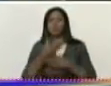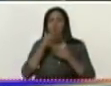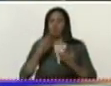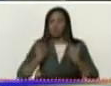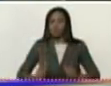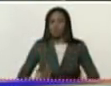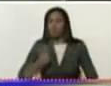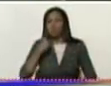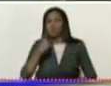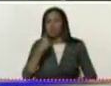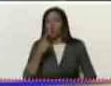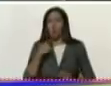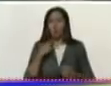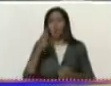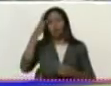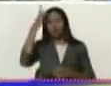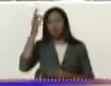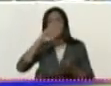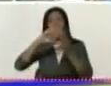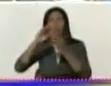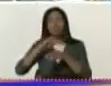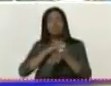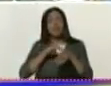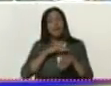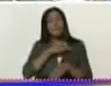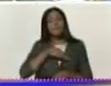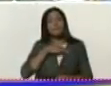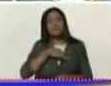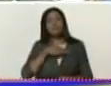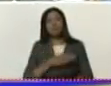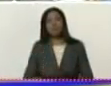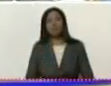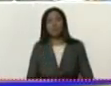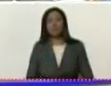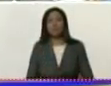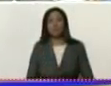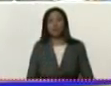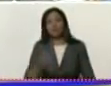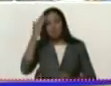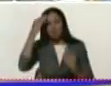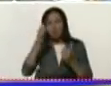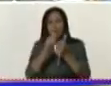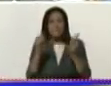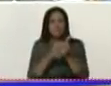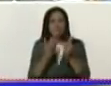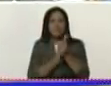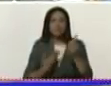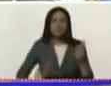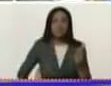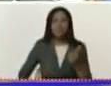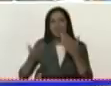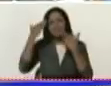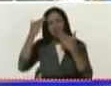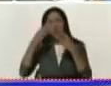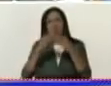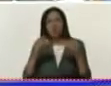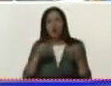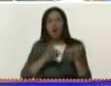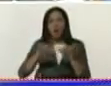Estamos aquí en Consejo de Ministros. Saludo a la vicepresidenta ejecutiva, doctora Delcy Rodríguez